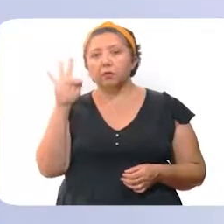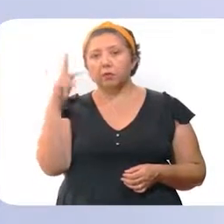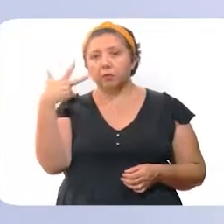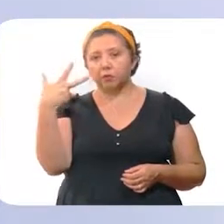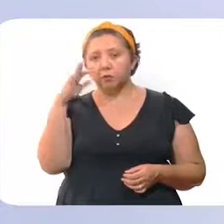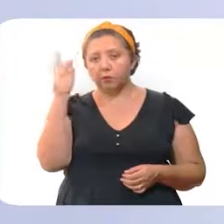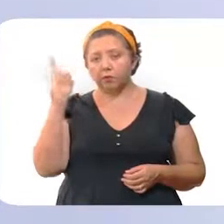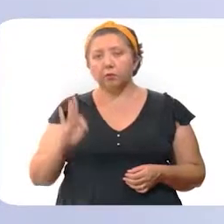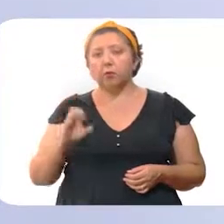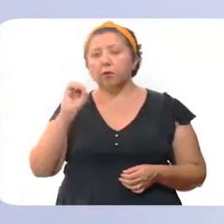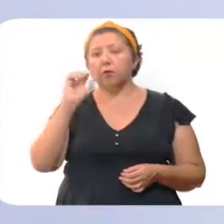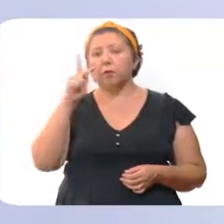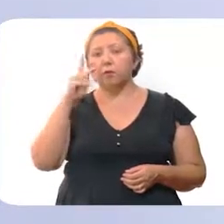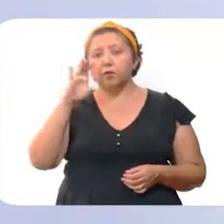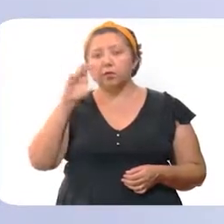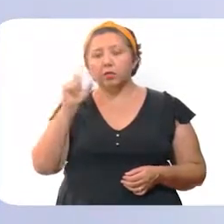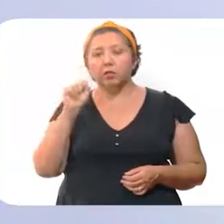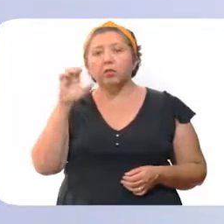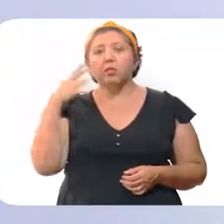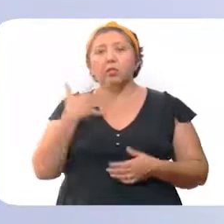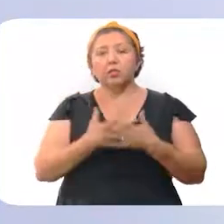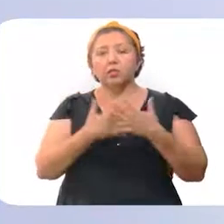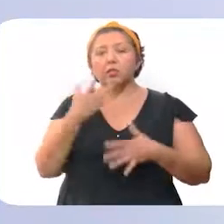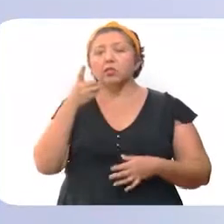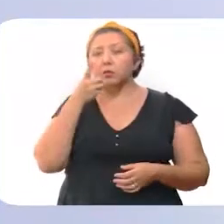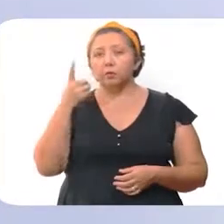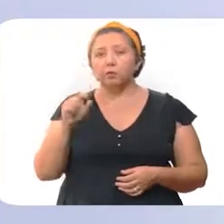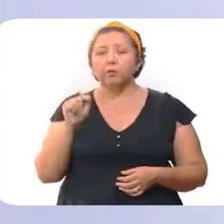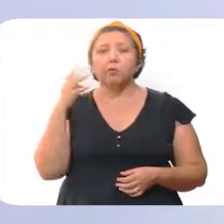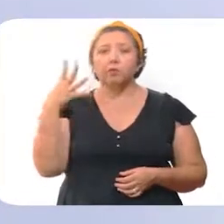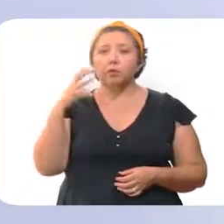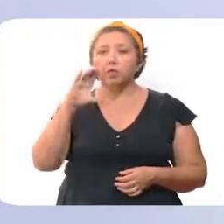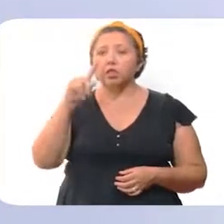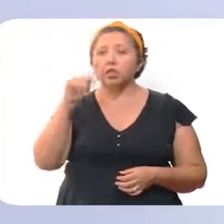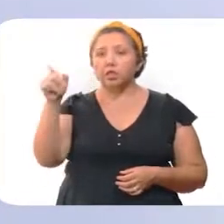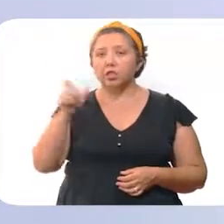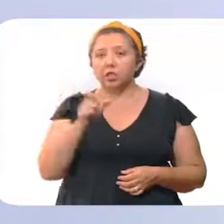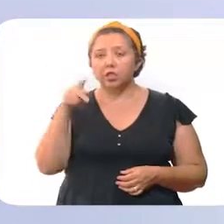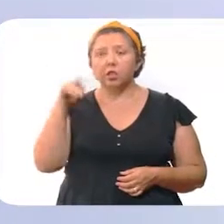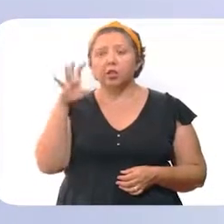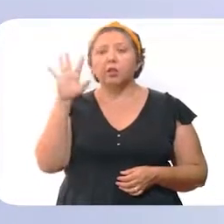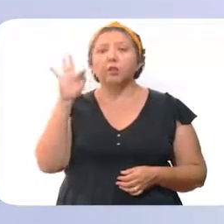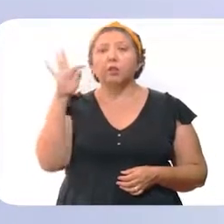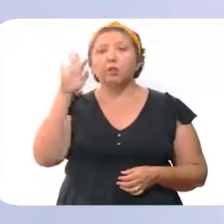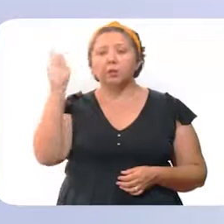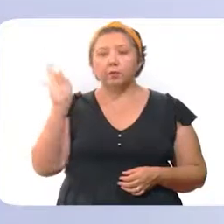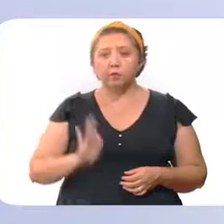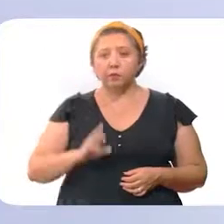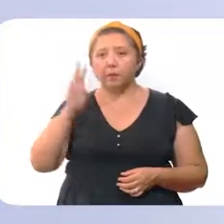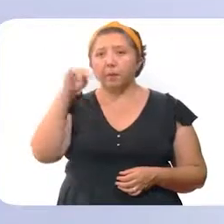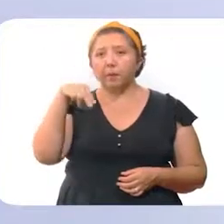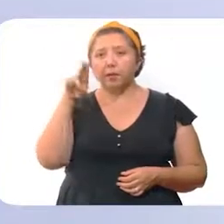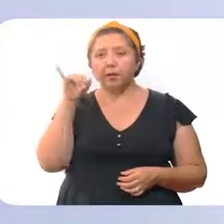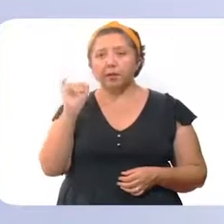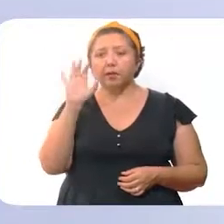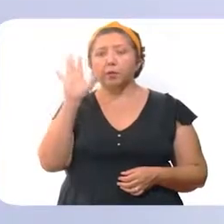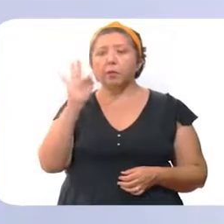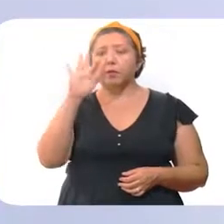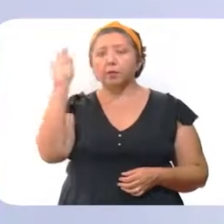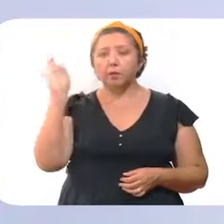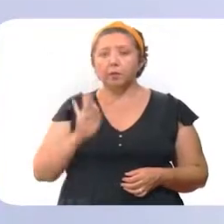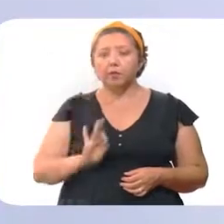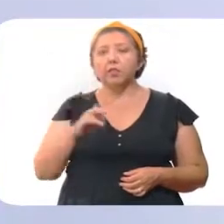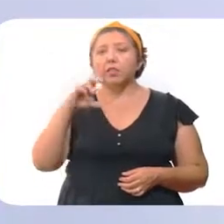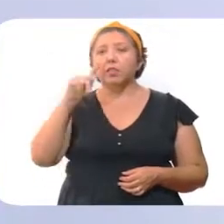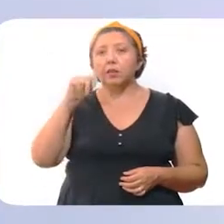48%, Opichén 15.4%, Tixcacalcupul 40%, Maní 40% y